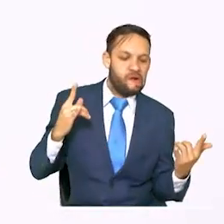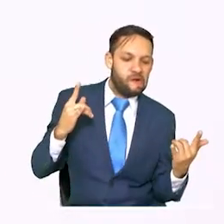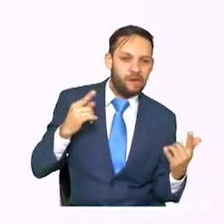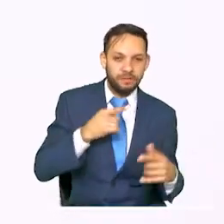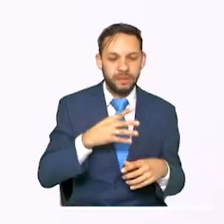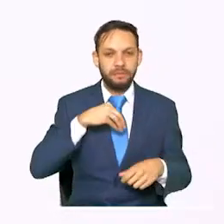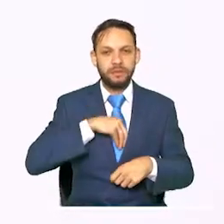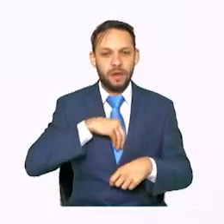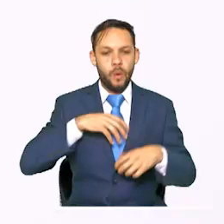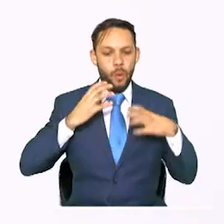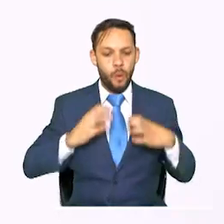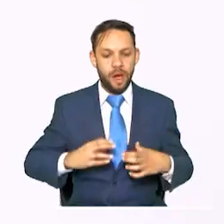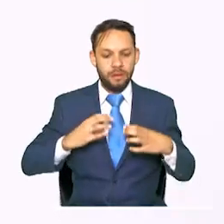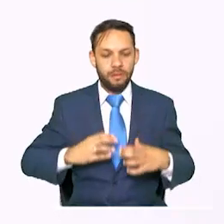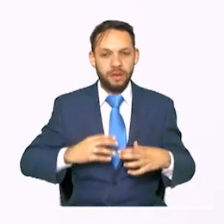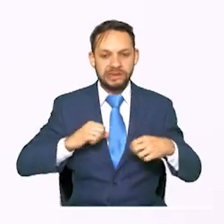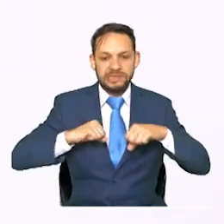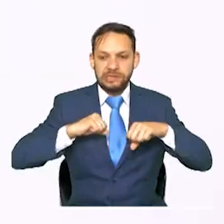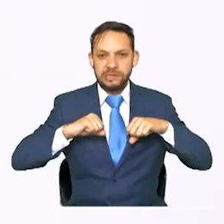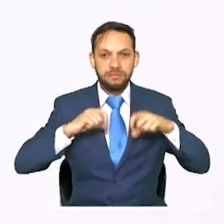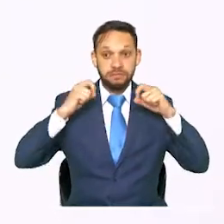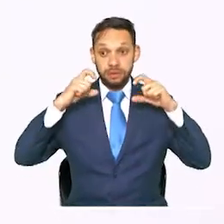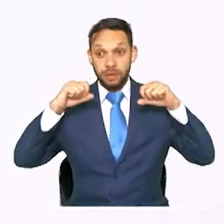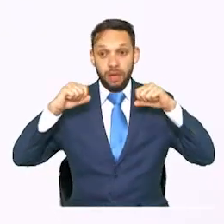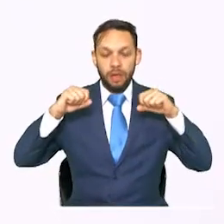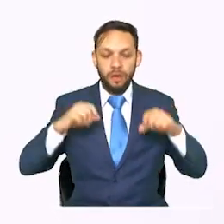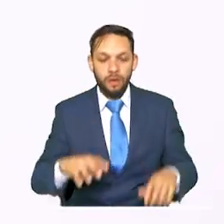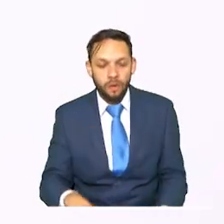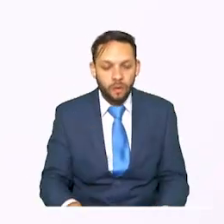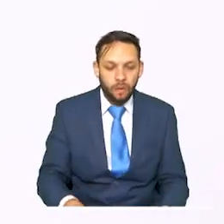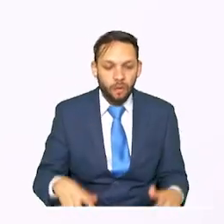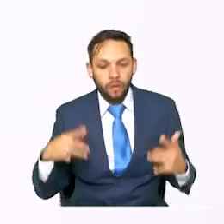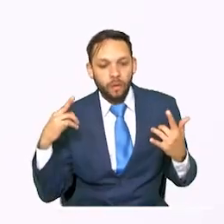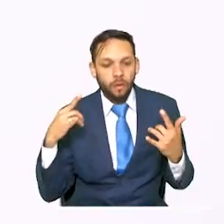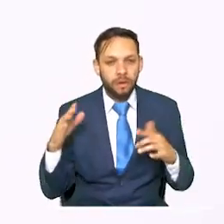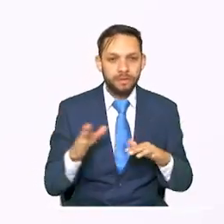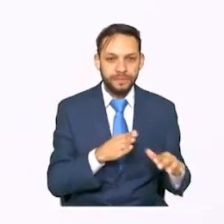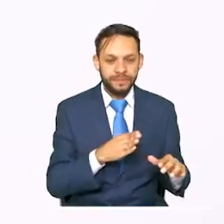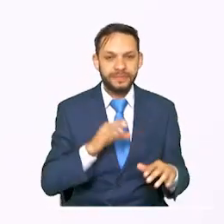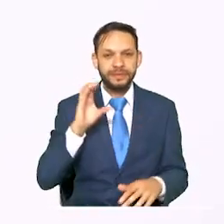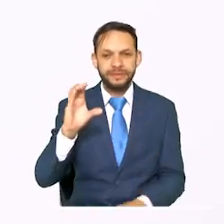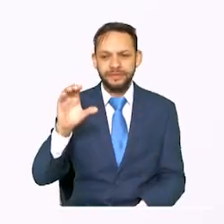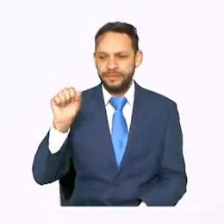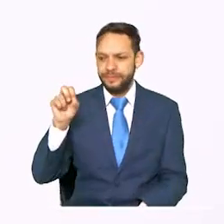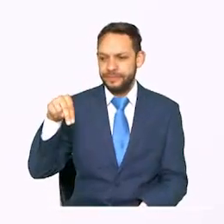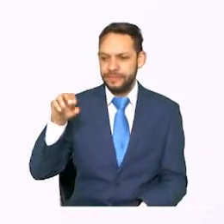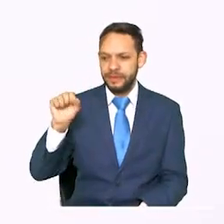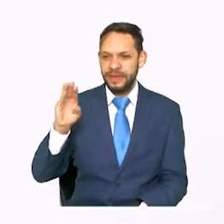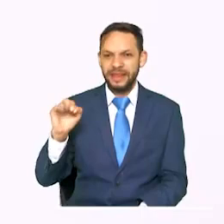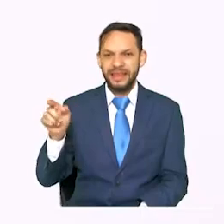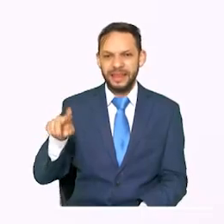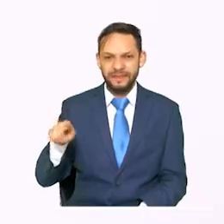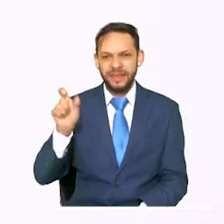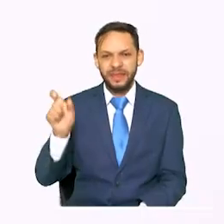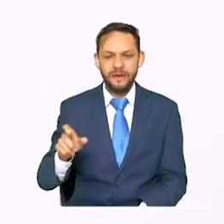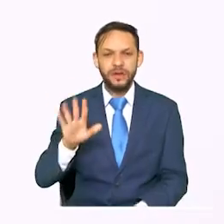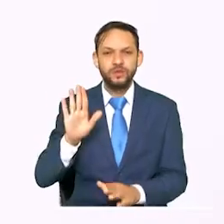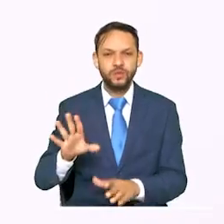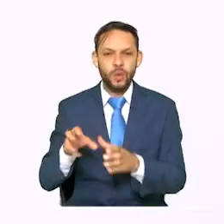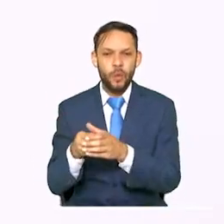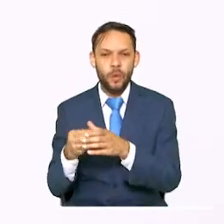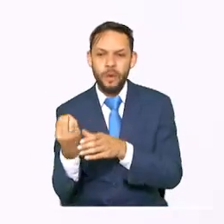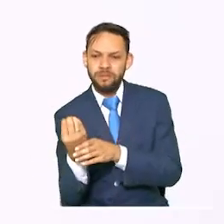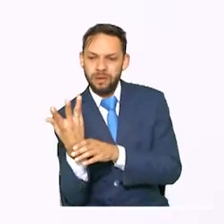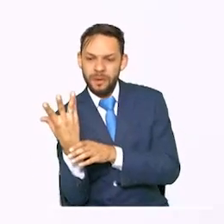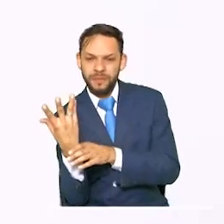Se activa. El cannabis de forma natural trae los cannabinoides en una forma ácida. Cuando se aplica calor